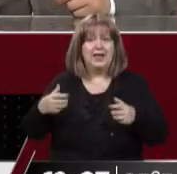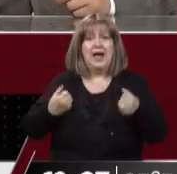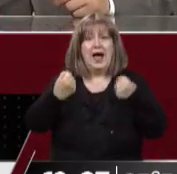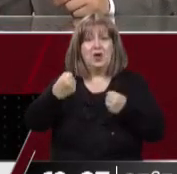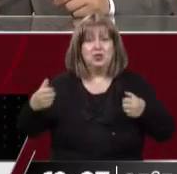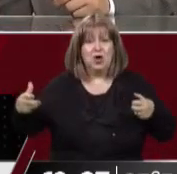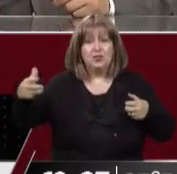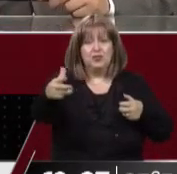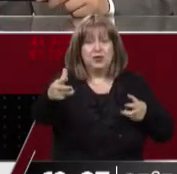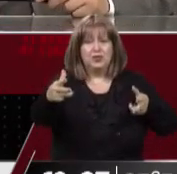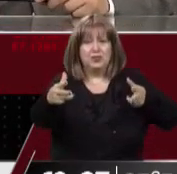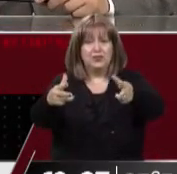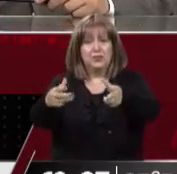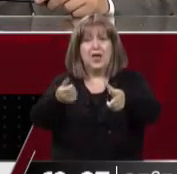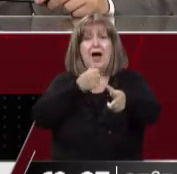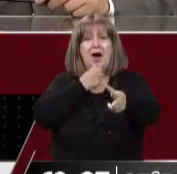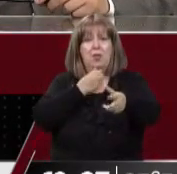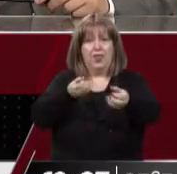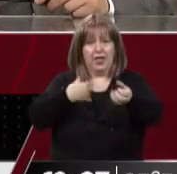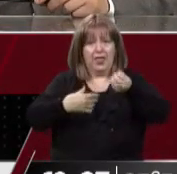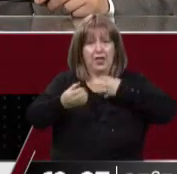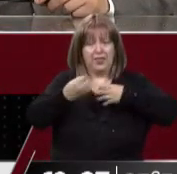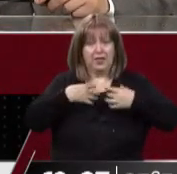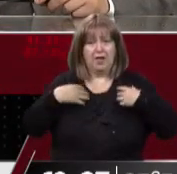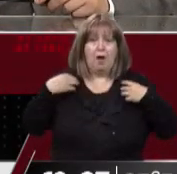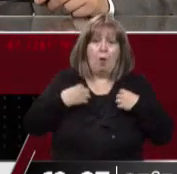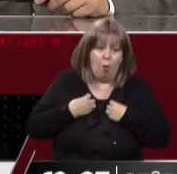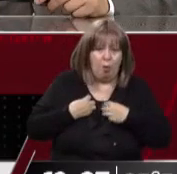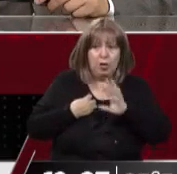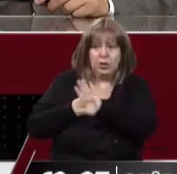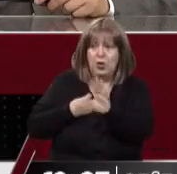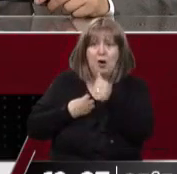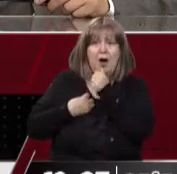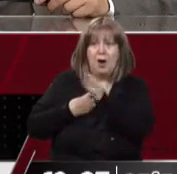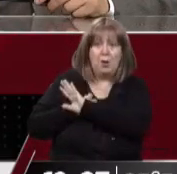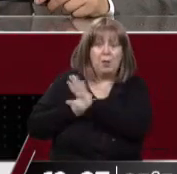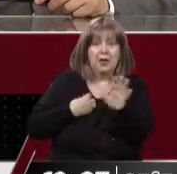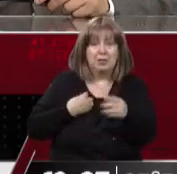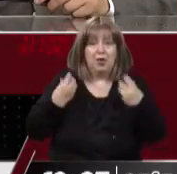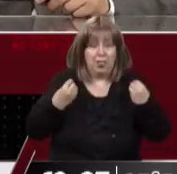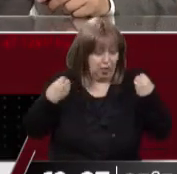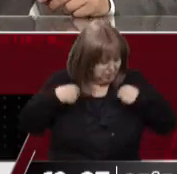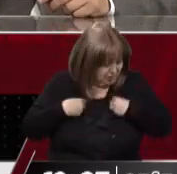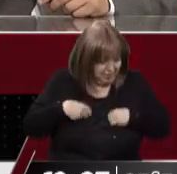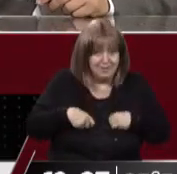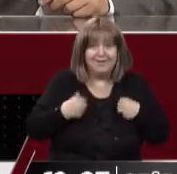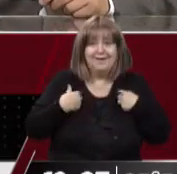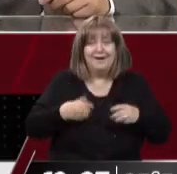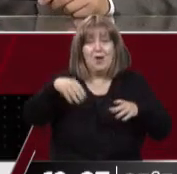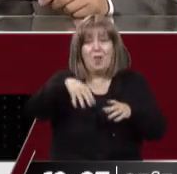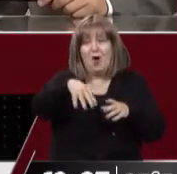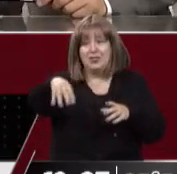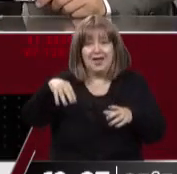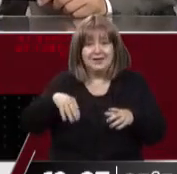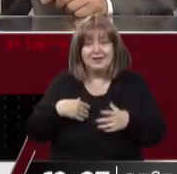pasando el desierto... No nos faltó agua nunca, no sobraba agua. A veces teníamos que decirle a gente que no nos diera agua porque no teníamos nada donde poner las botellas.